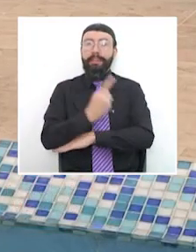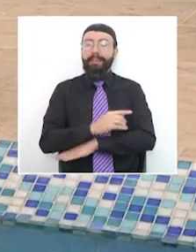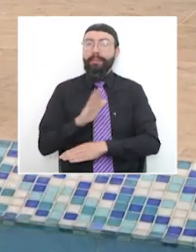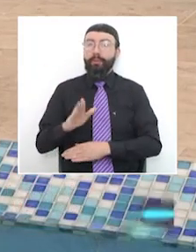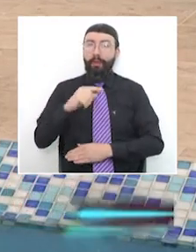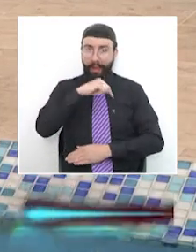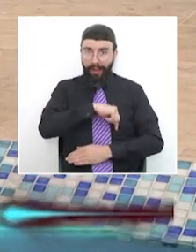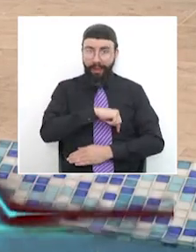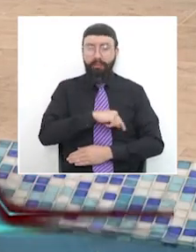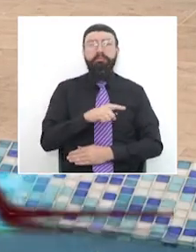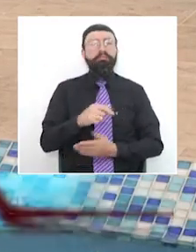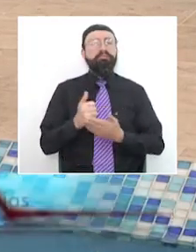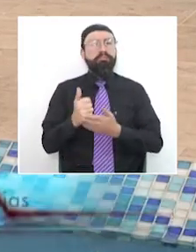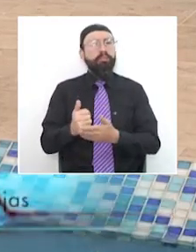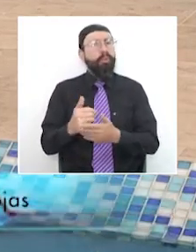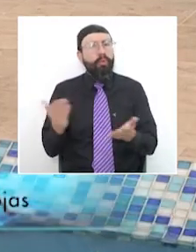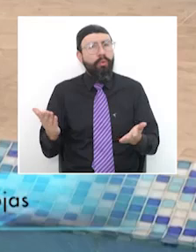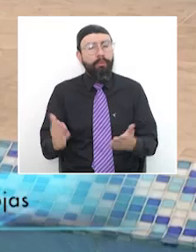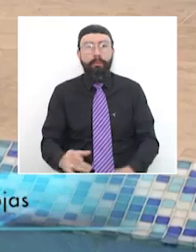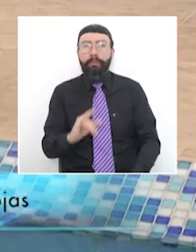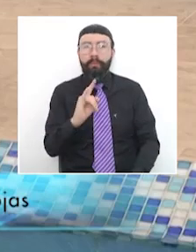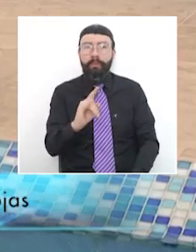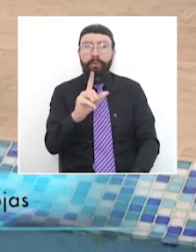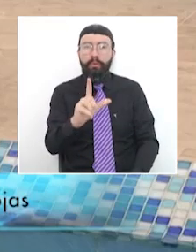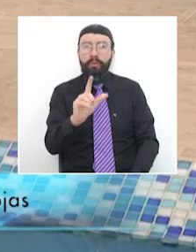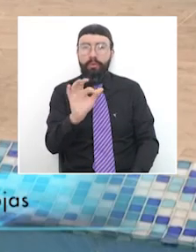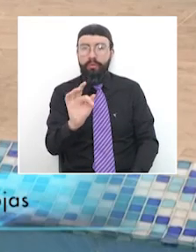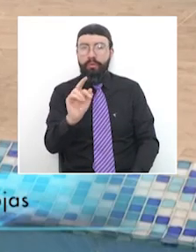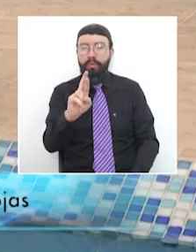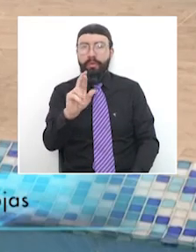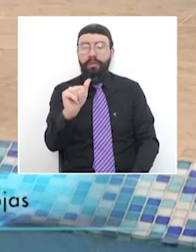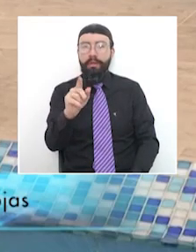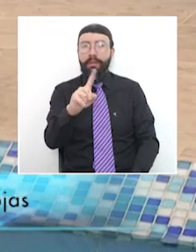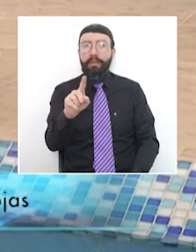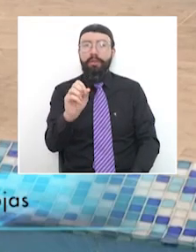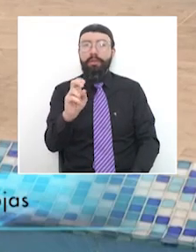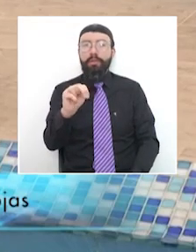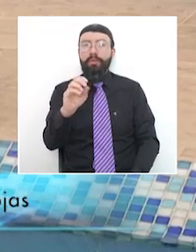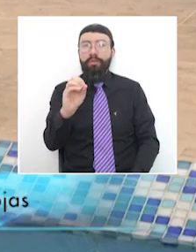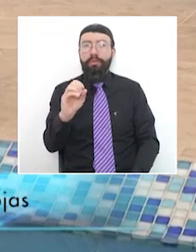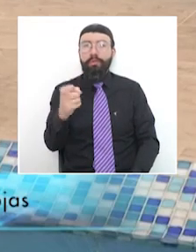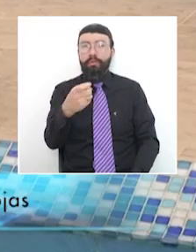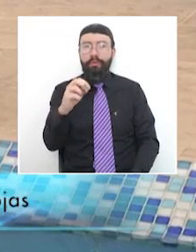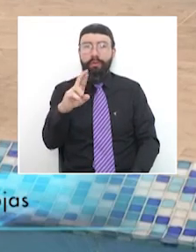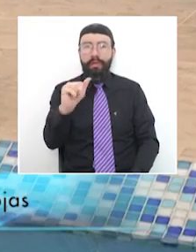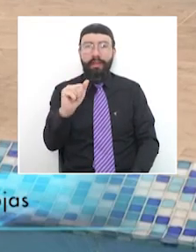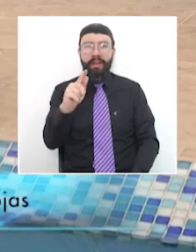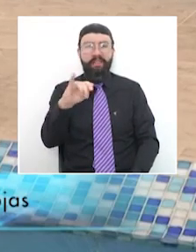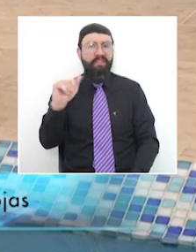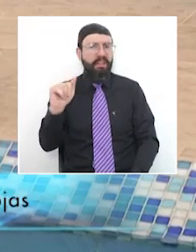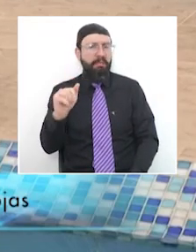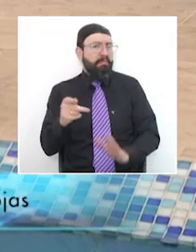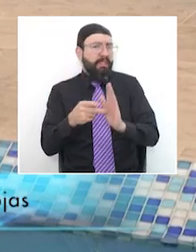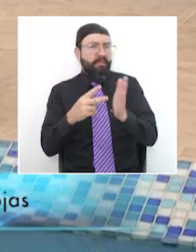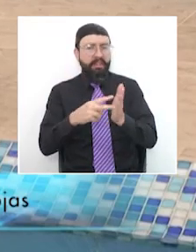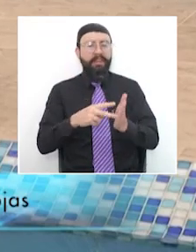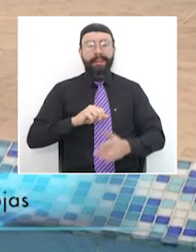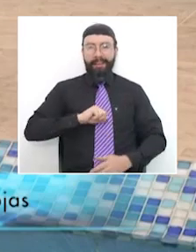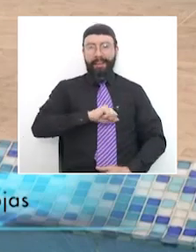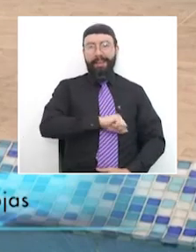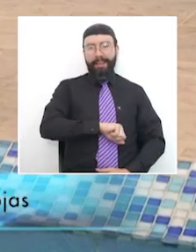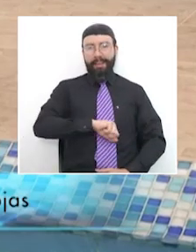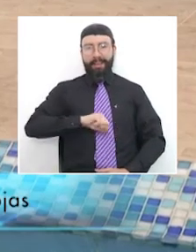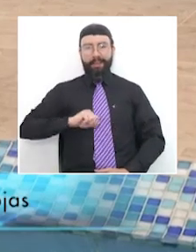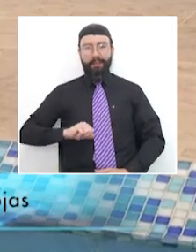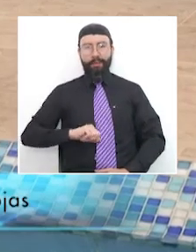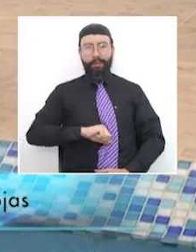llama ultrasonografía, se llama ecografía. Y estamos acá porque queremos hacerlo de